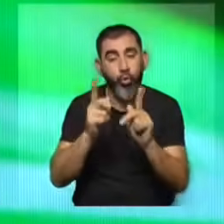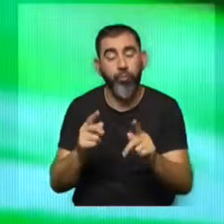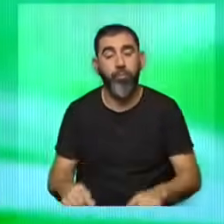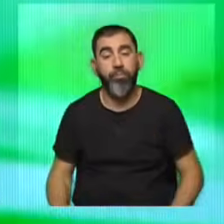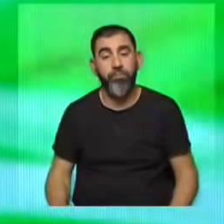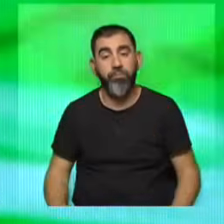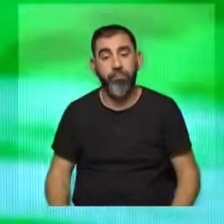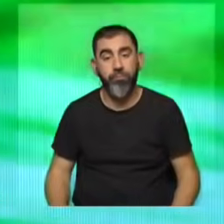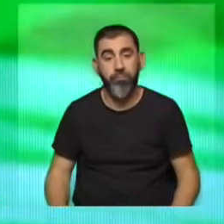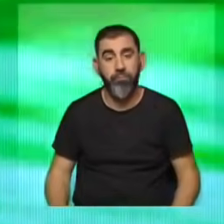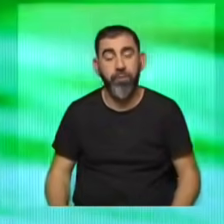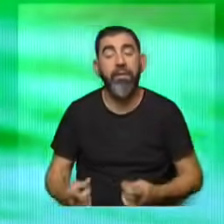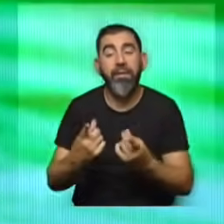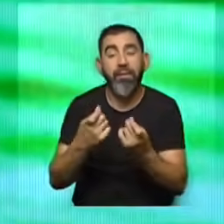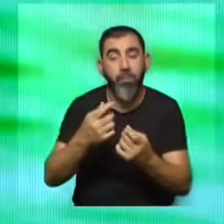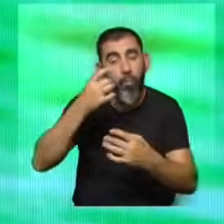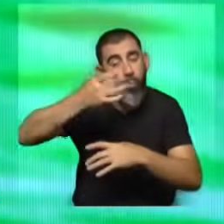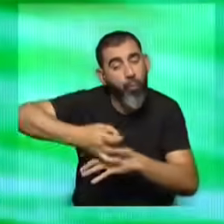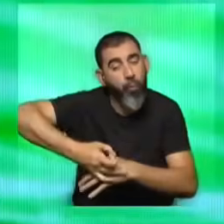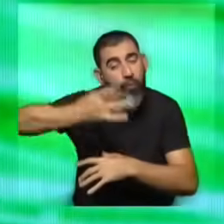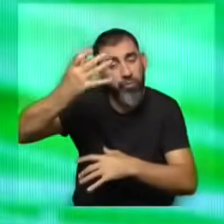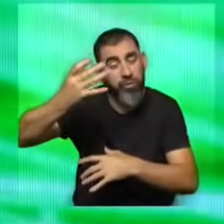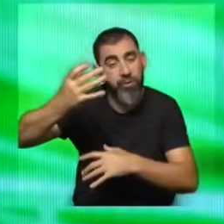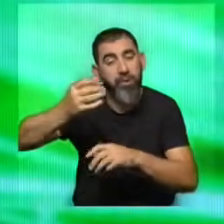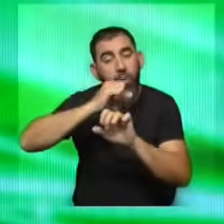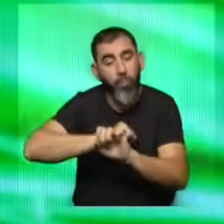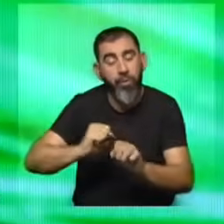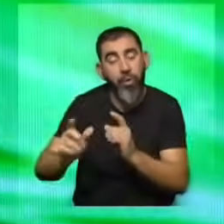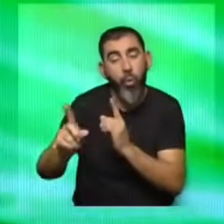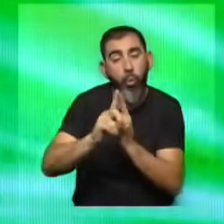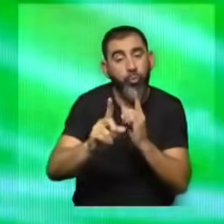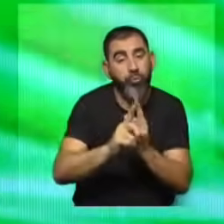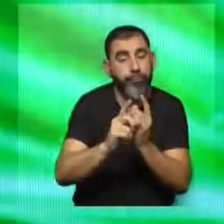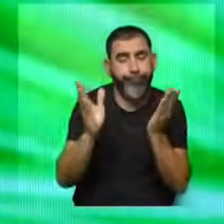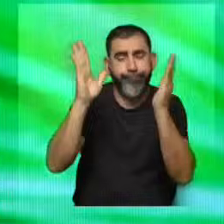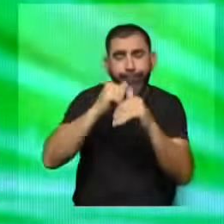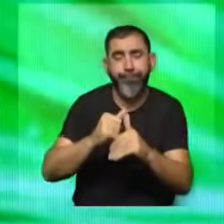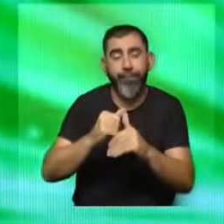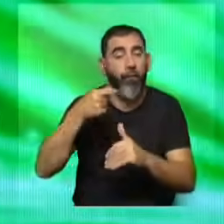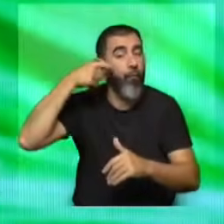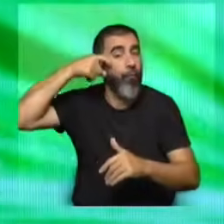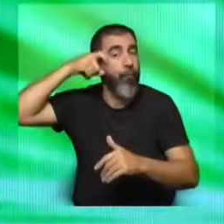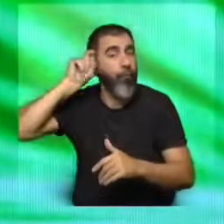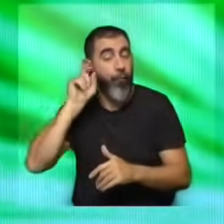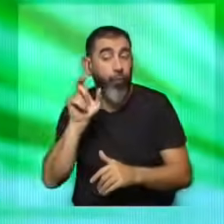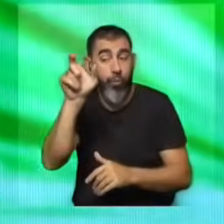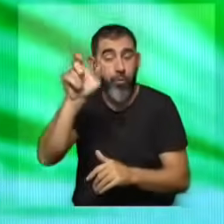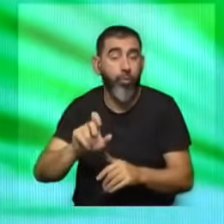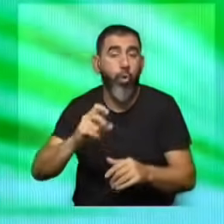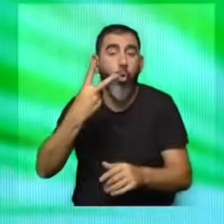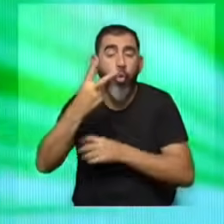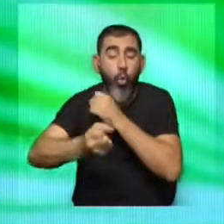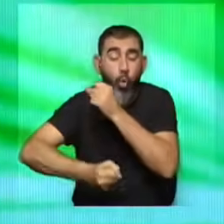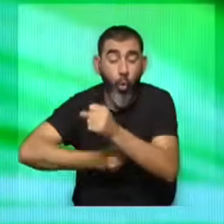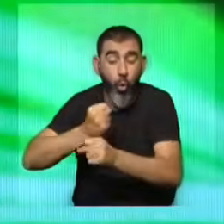Sí nosotros necesitamos son especialistas que puedan consultarse no puede ser que un fon audiólogo demore 2 años